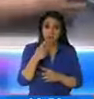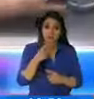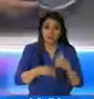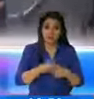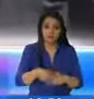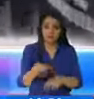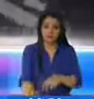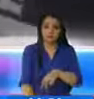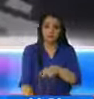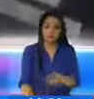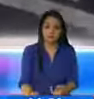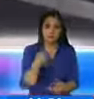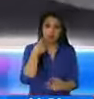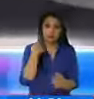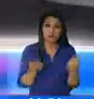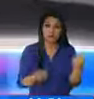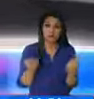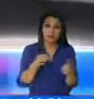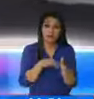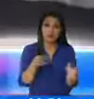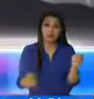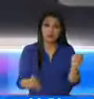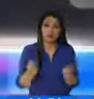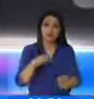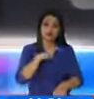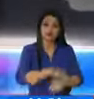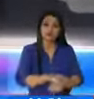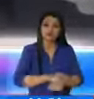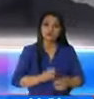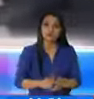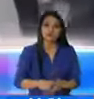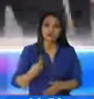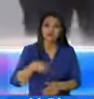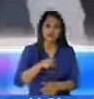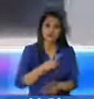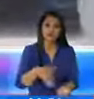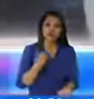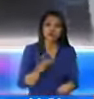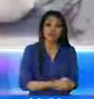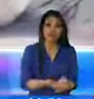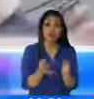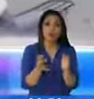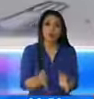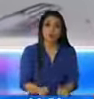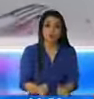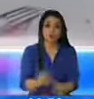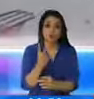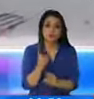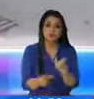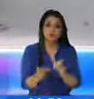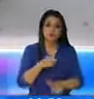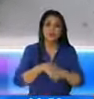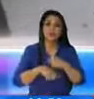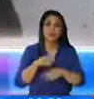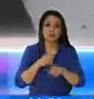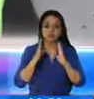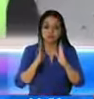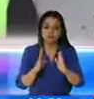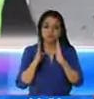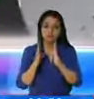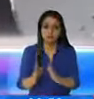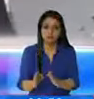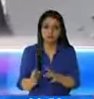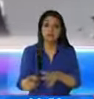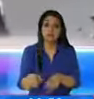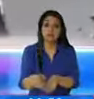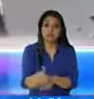de la camioneta quedó detenido. Nosotros llegamos al lugar del accidente, estabilizamos a los dos heridos. Posterior fueron